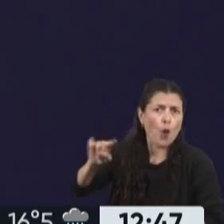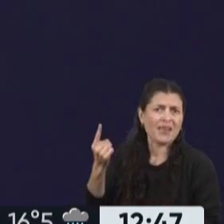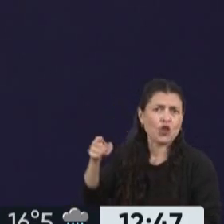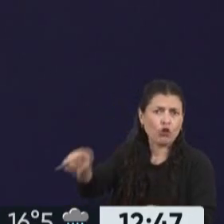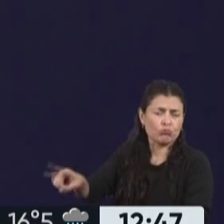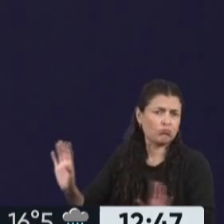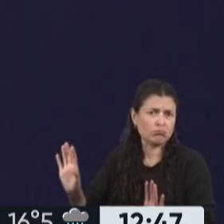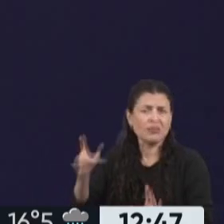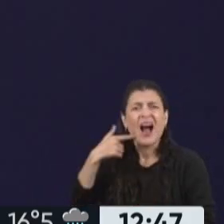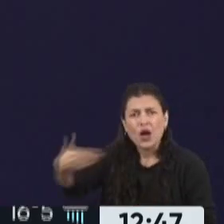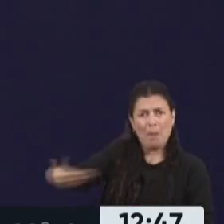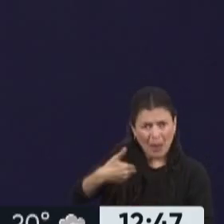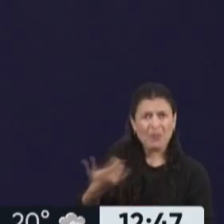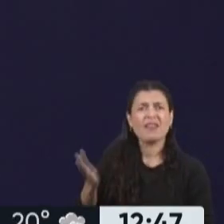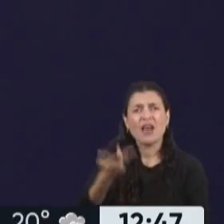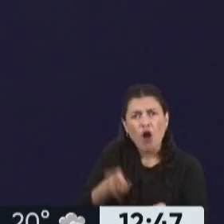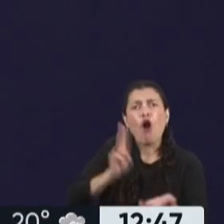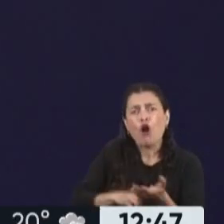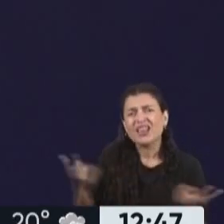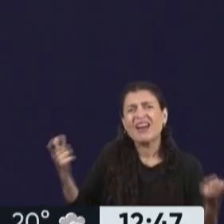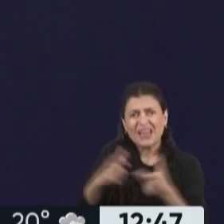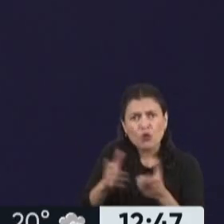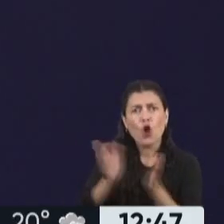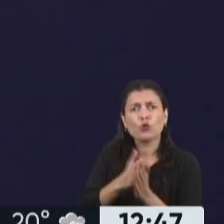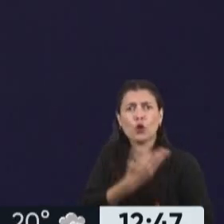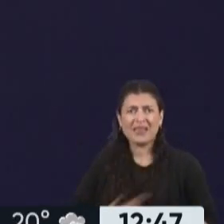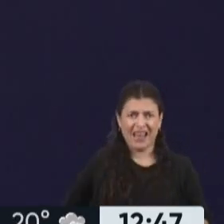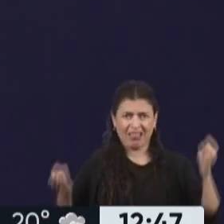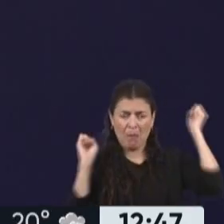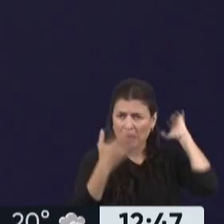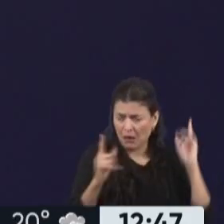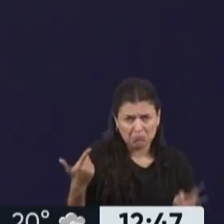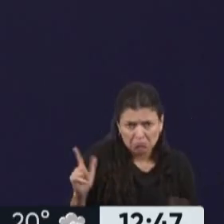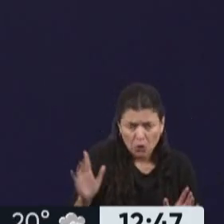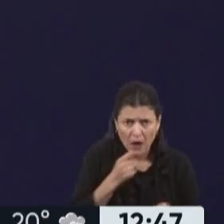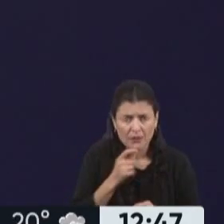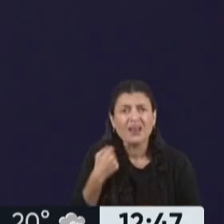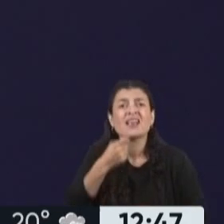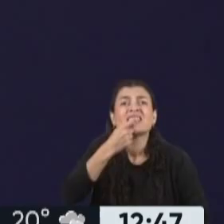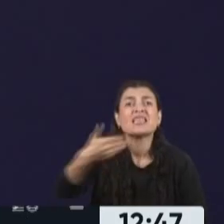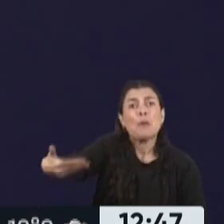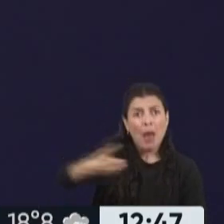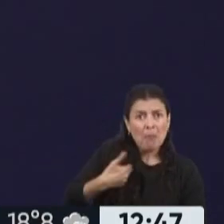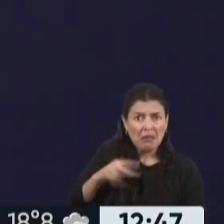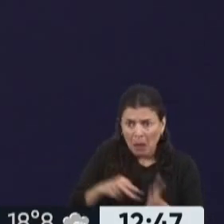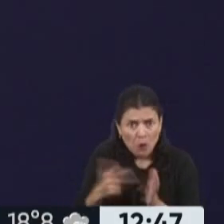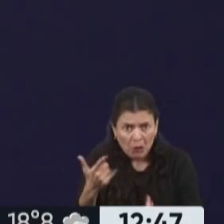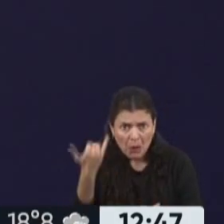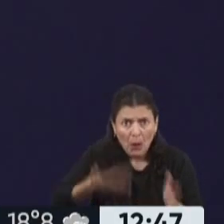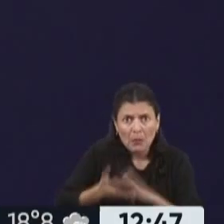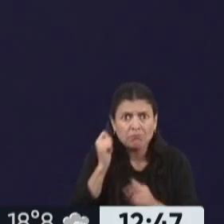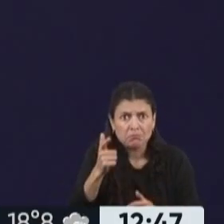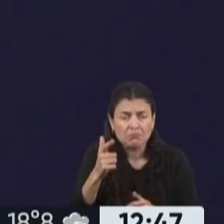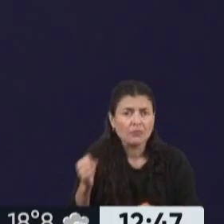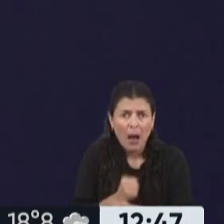para reunirse con el presidente. Por supuesto que sí lo hay y está fundado. El presidente no tiene inconvenientes en tener